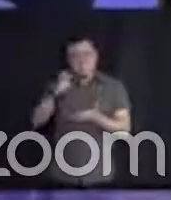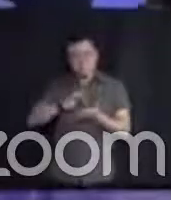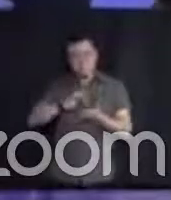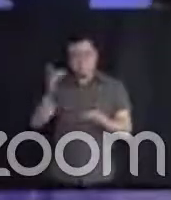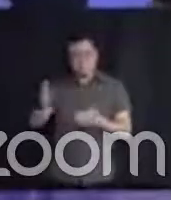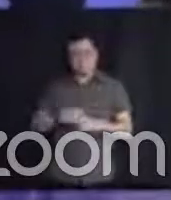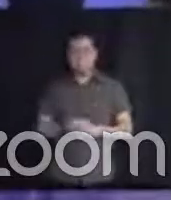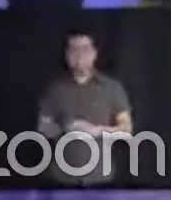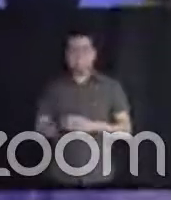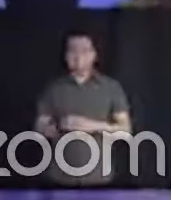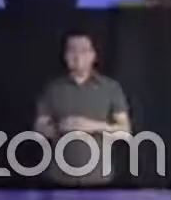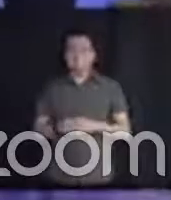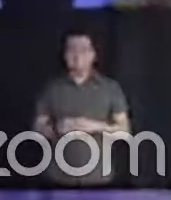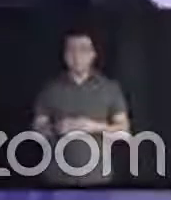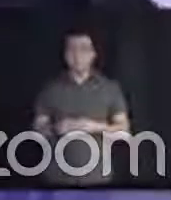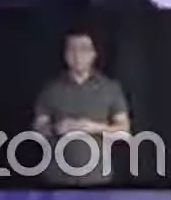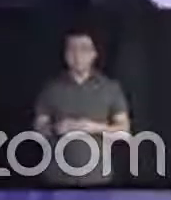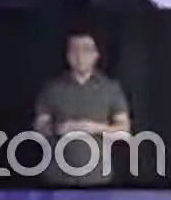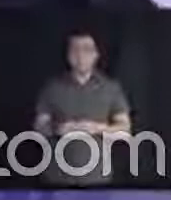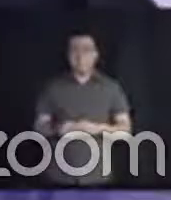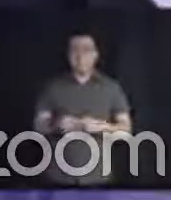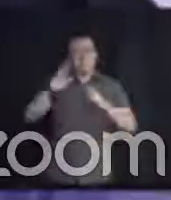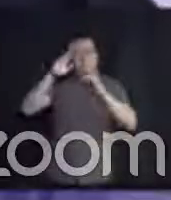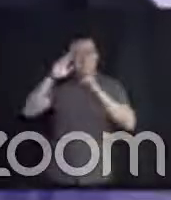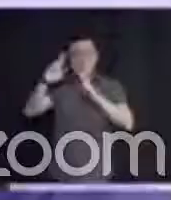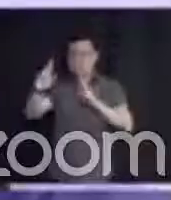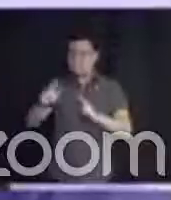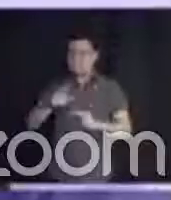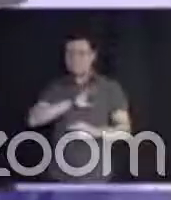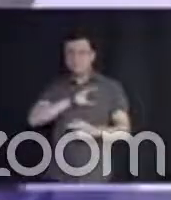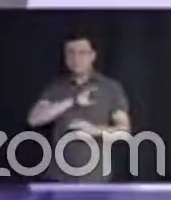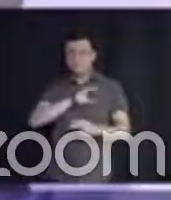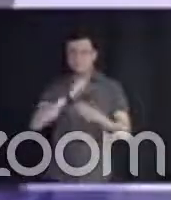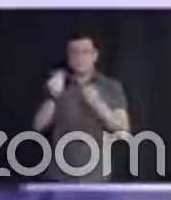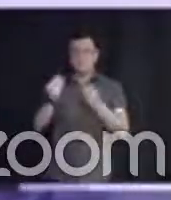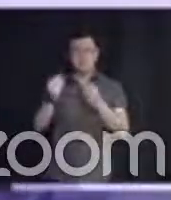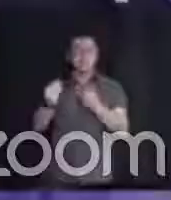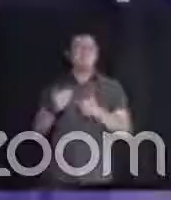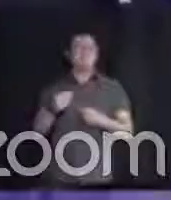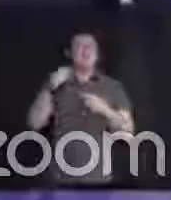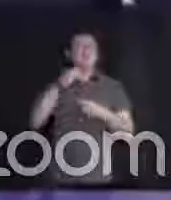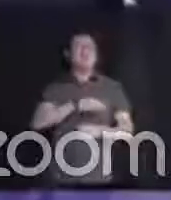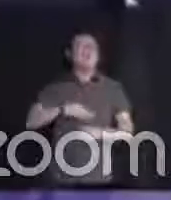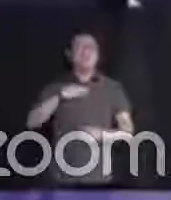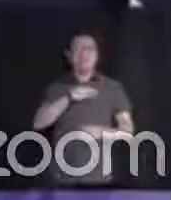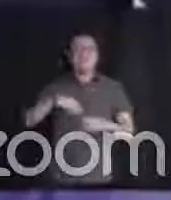Rocío. Gracias. Los admiramos y los queremos muchísimo. Muchas felicidades.